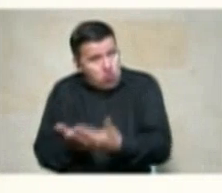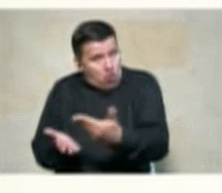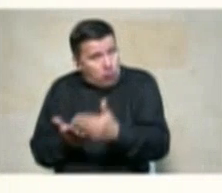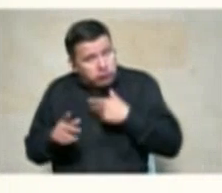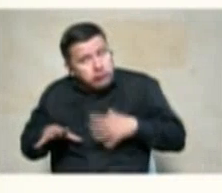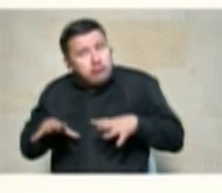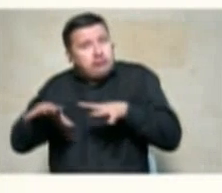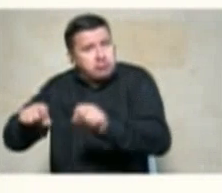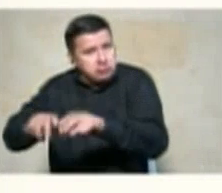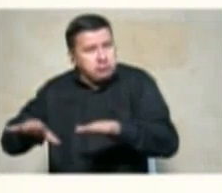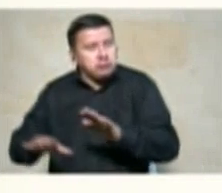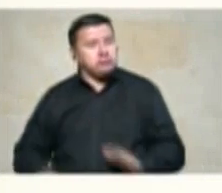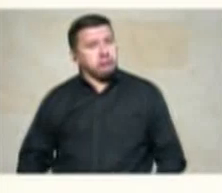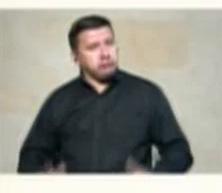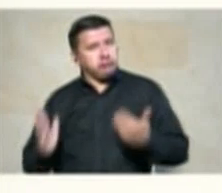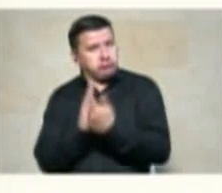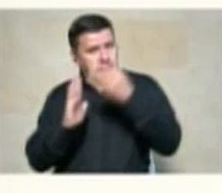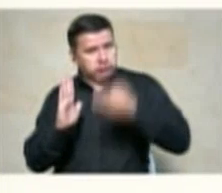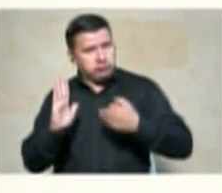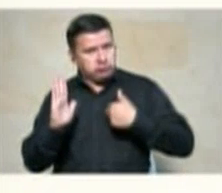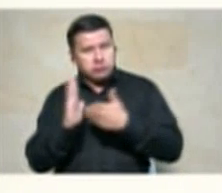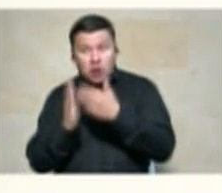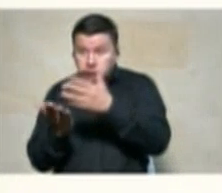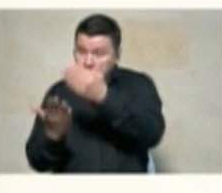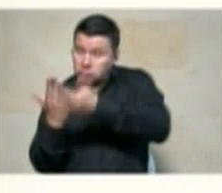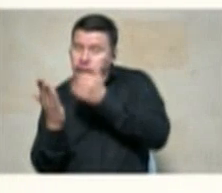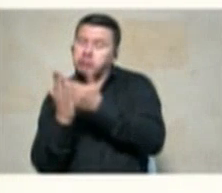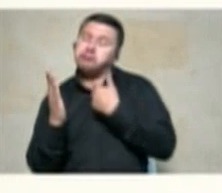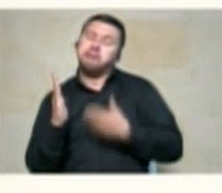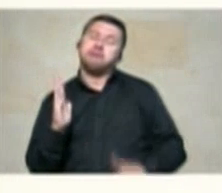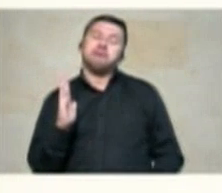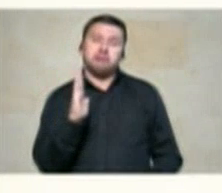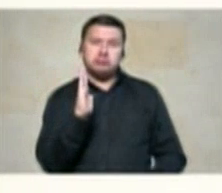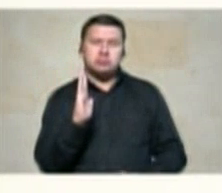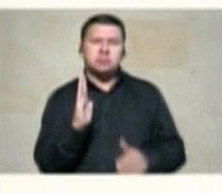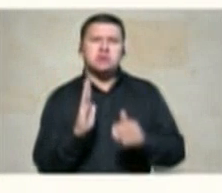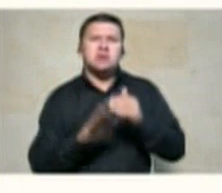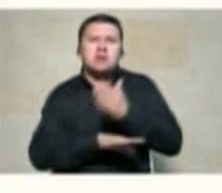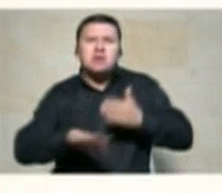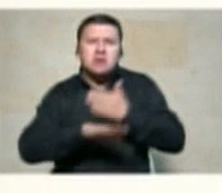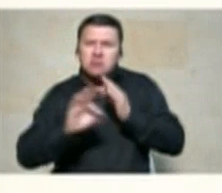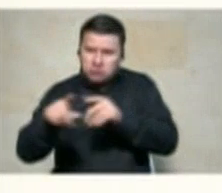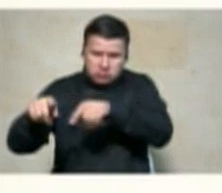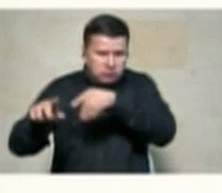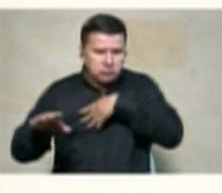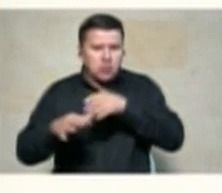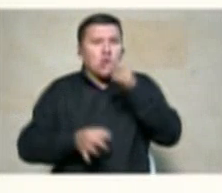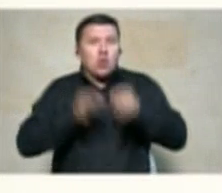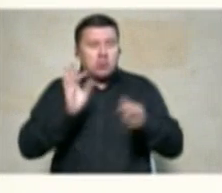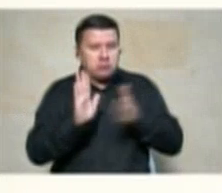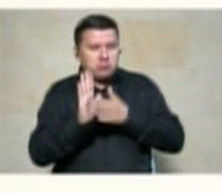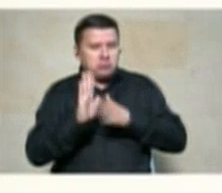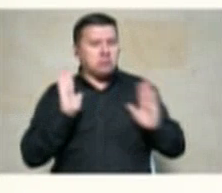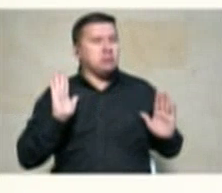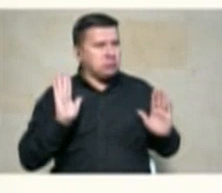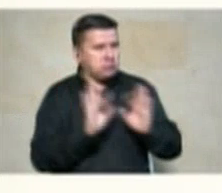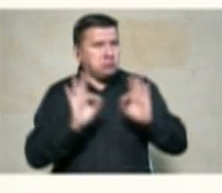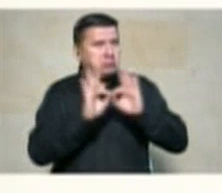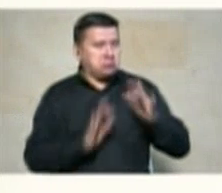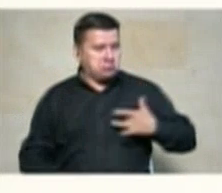pude demostrar eso ante la Oficina de Restitución de Tierras, que hizo justicia, y ahora pues